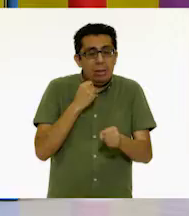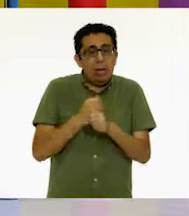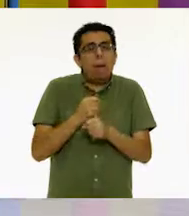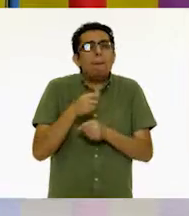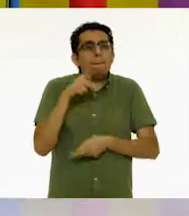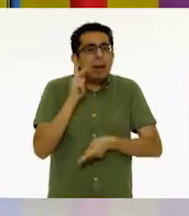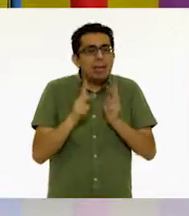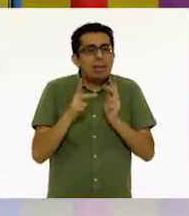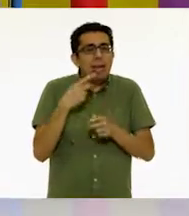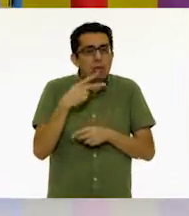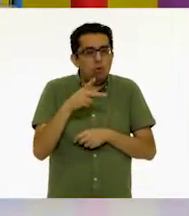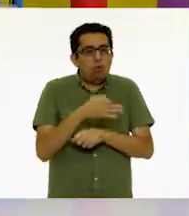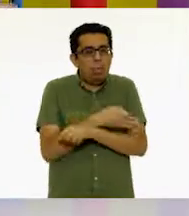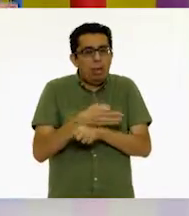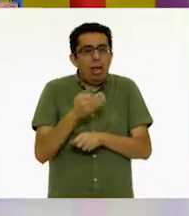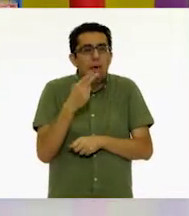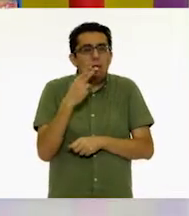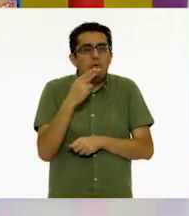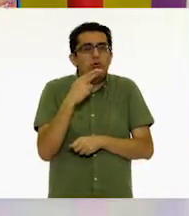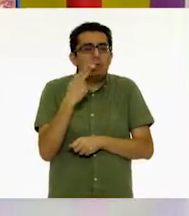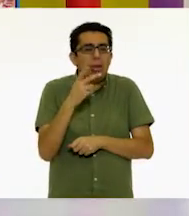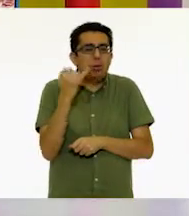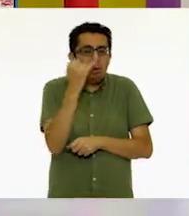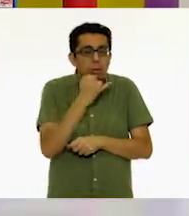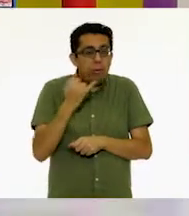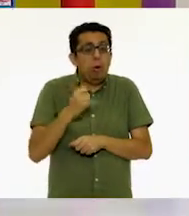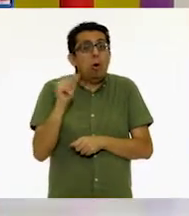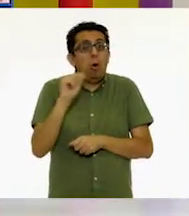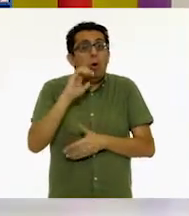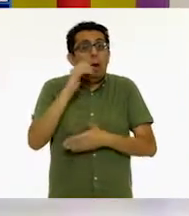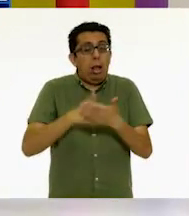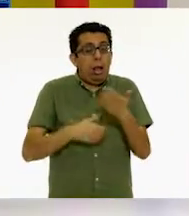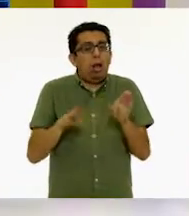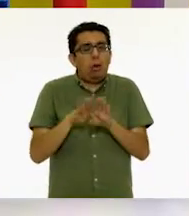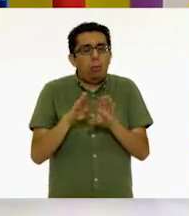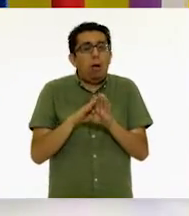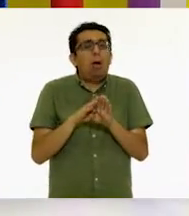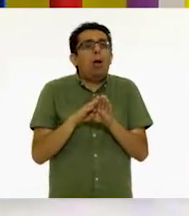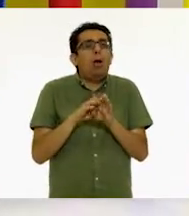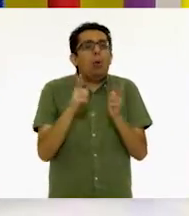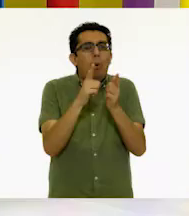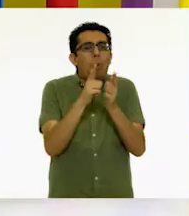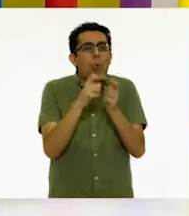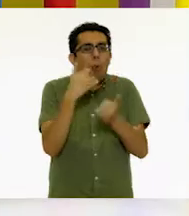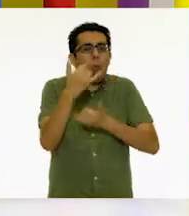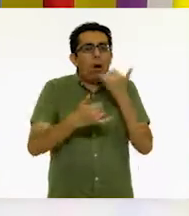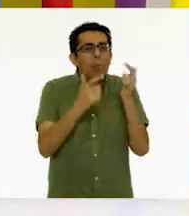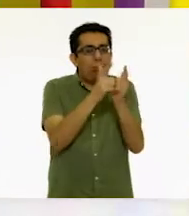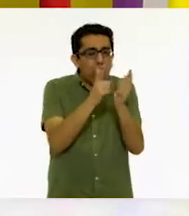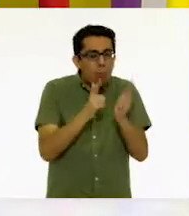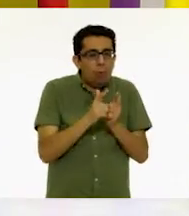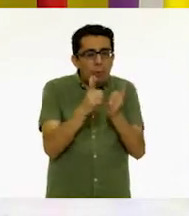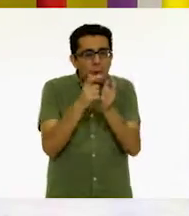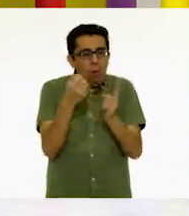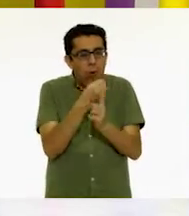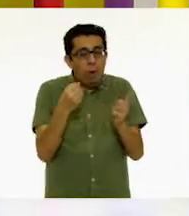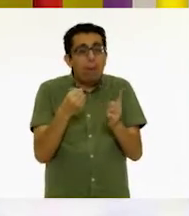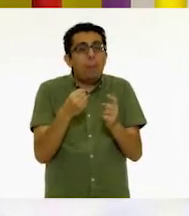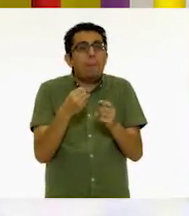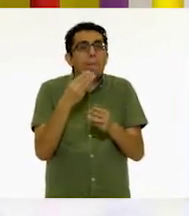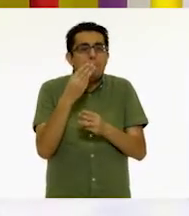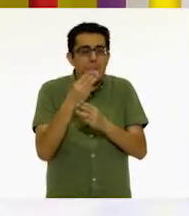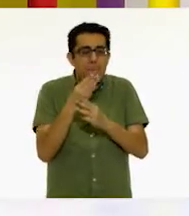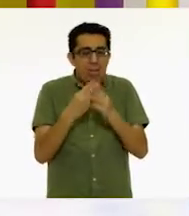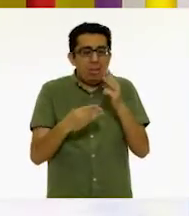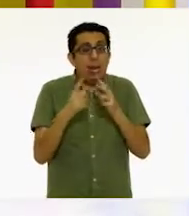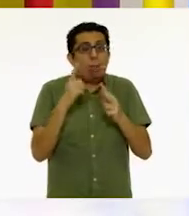familia en tu lengua materna. Por hoy hemos terminado con Jugamos con las colecciones, en la asignatura de matemáticas para primer grado de